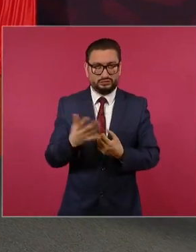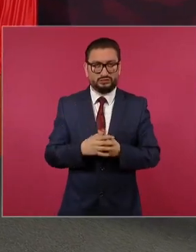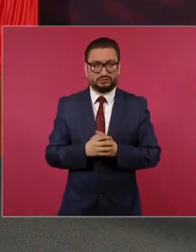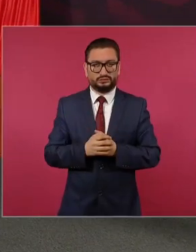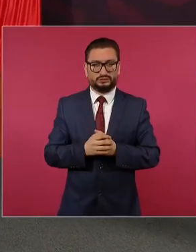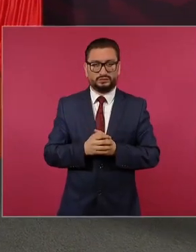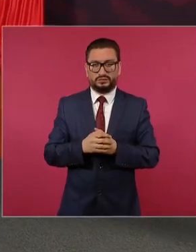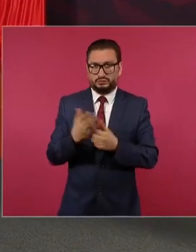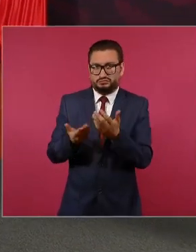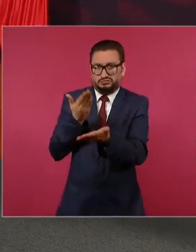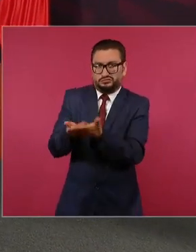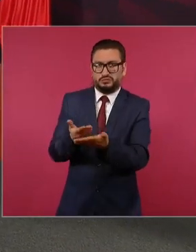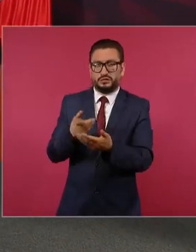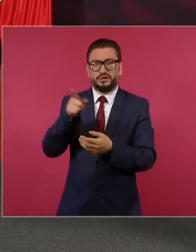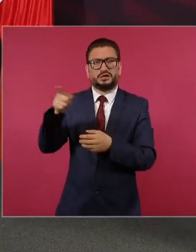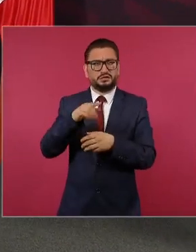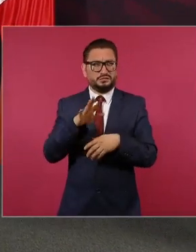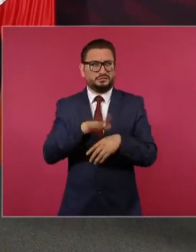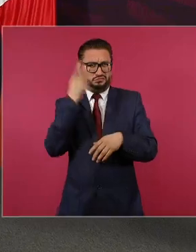¿Por qué?